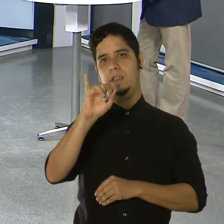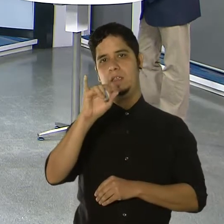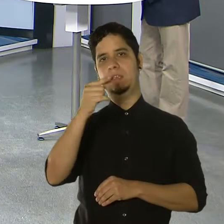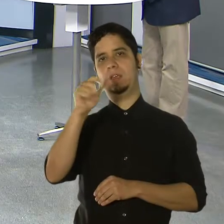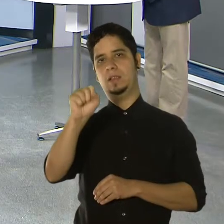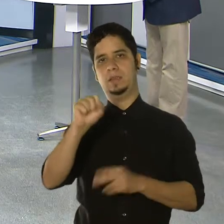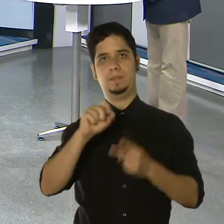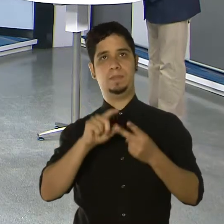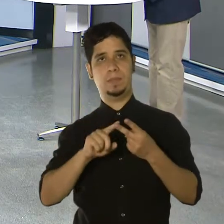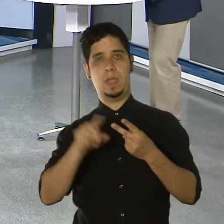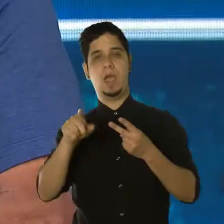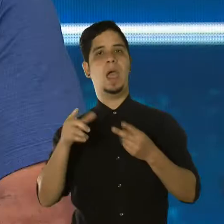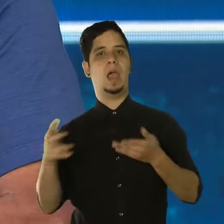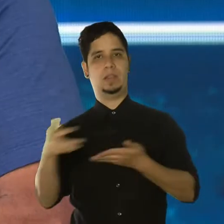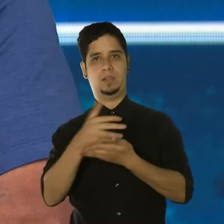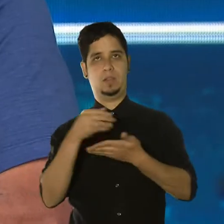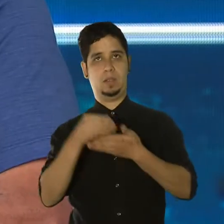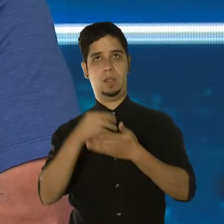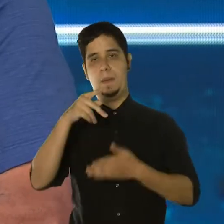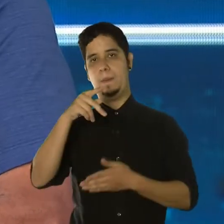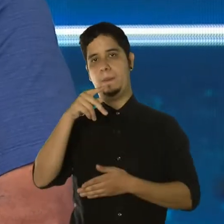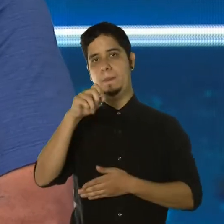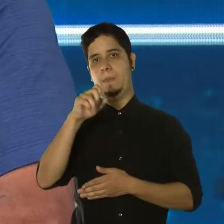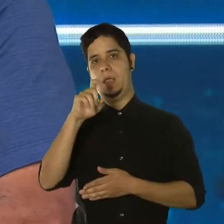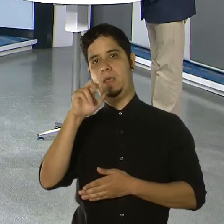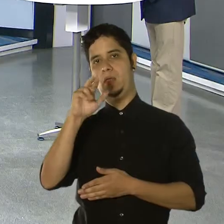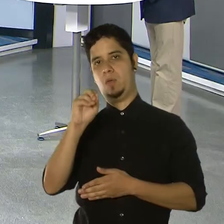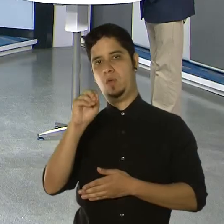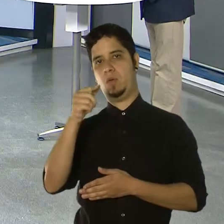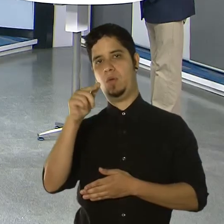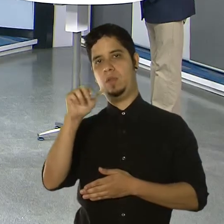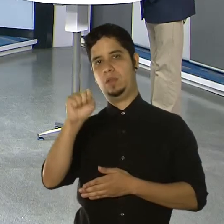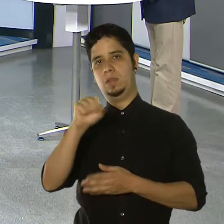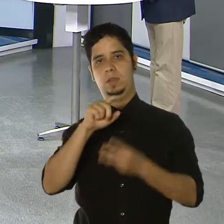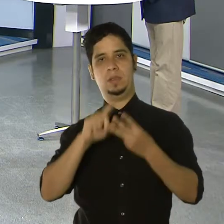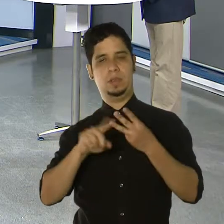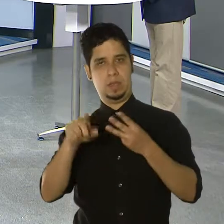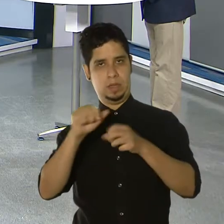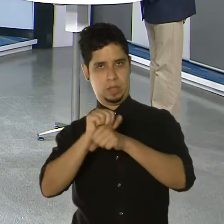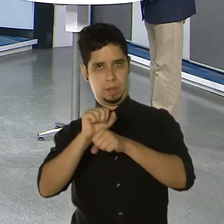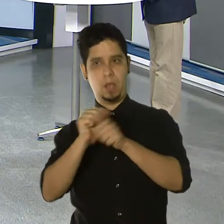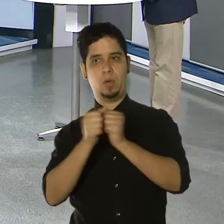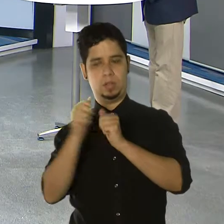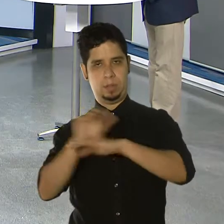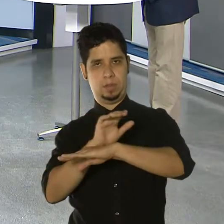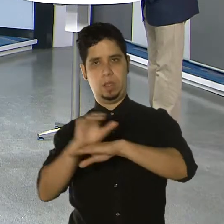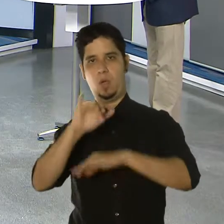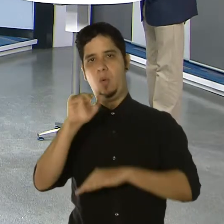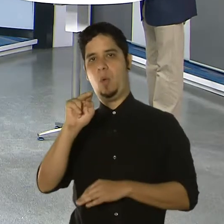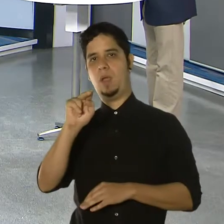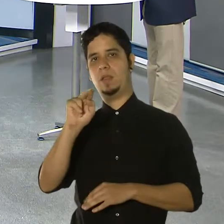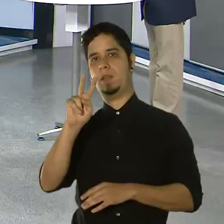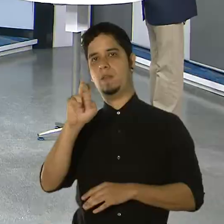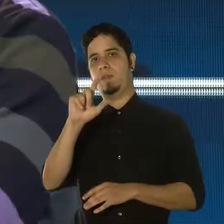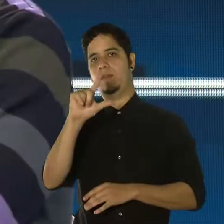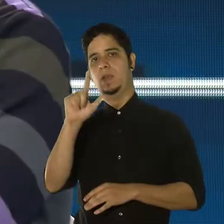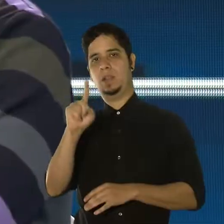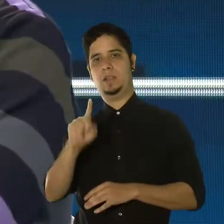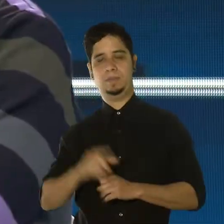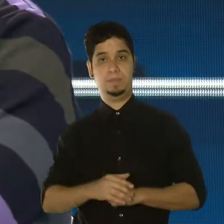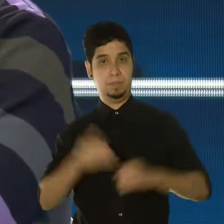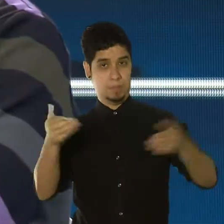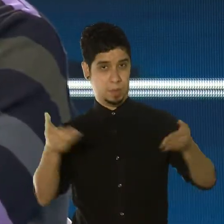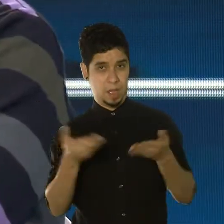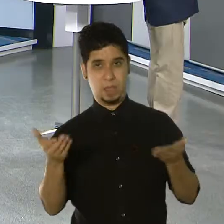de este gremio, Pedro Dones, y al colaborador de esta industria, Juan Vélez Rivera. Bienvenidos aquí a